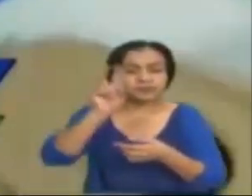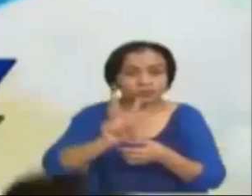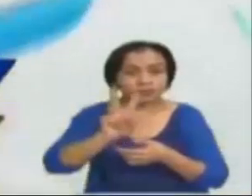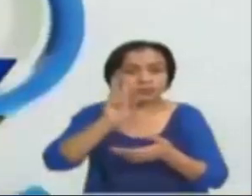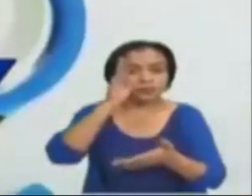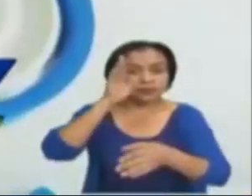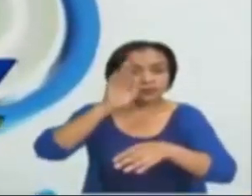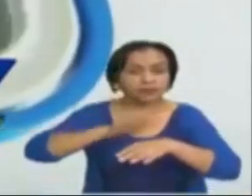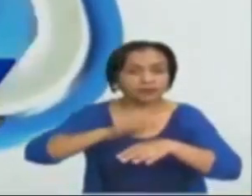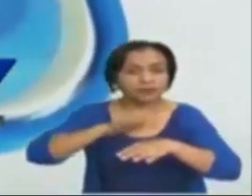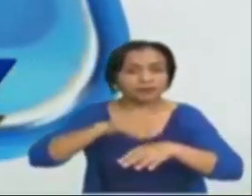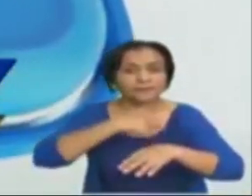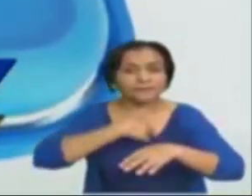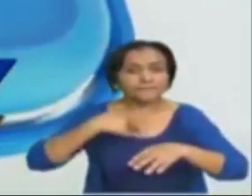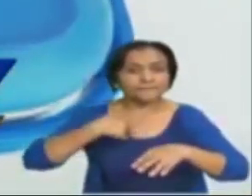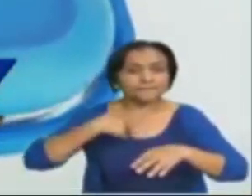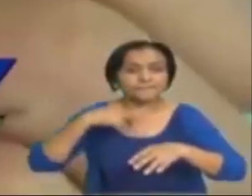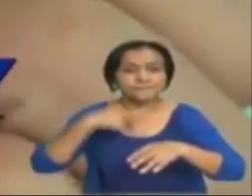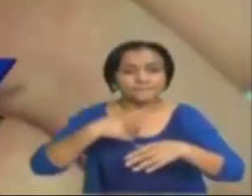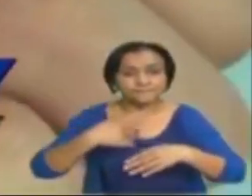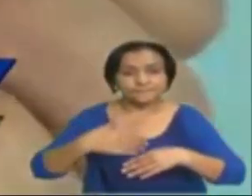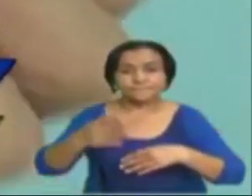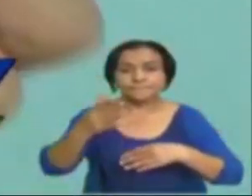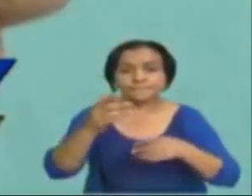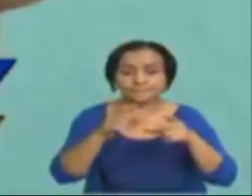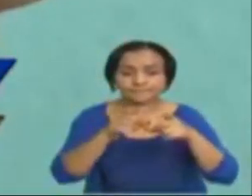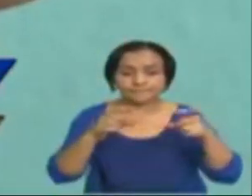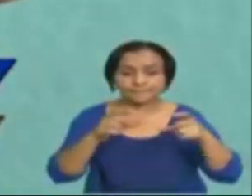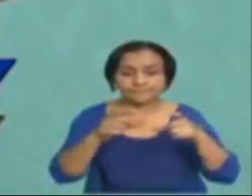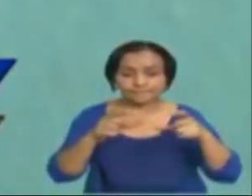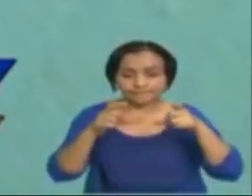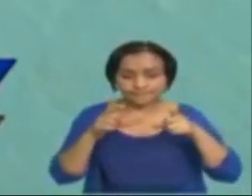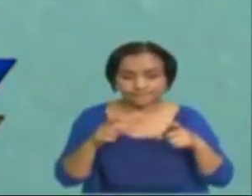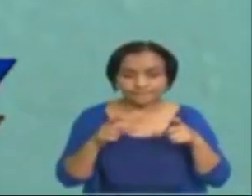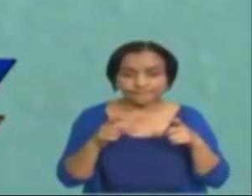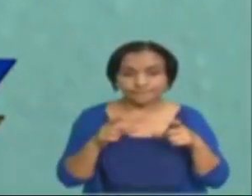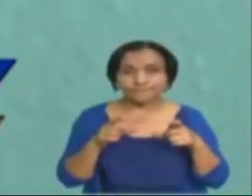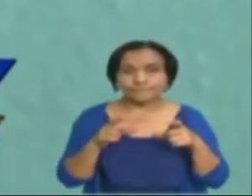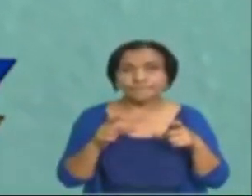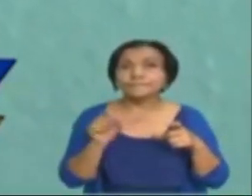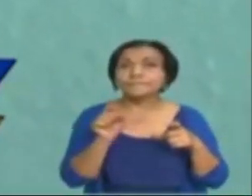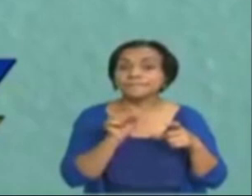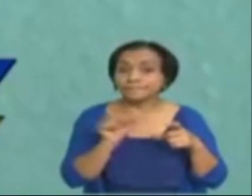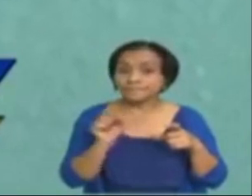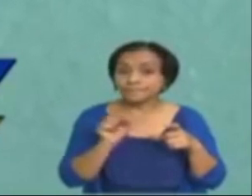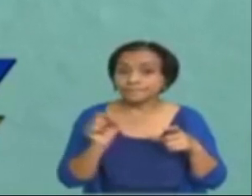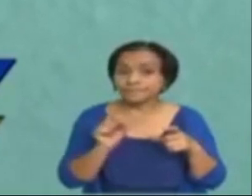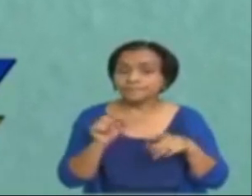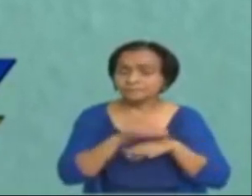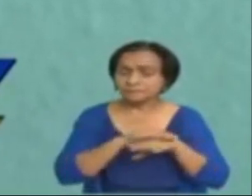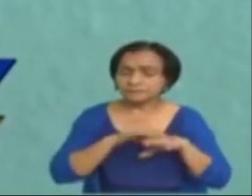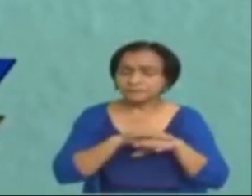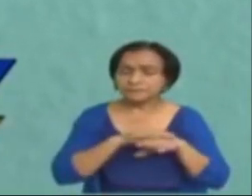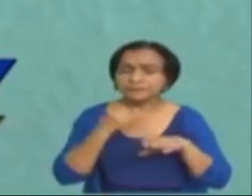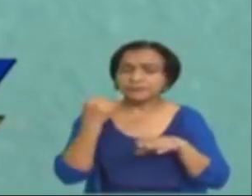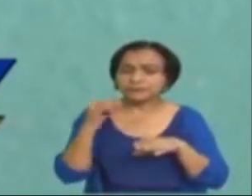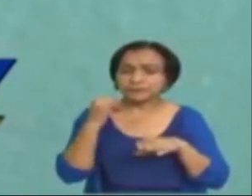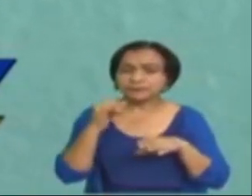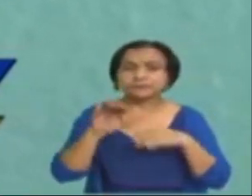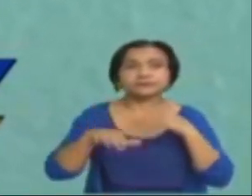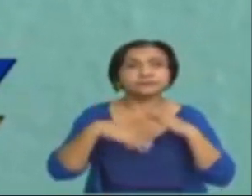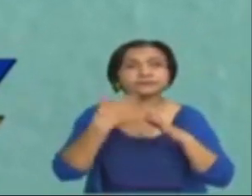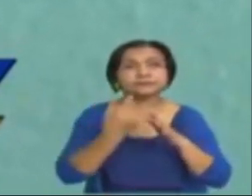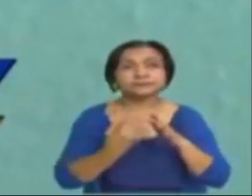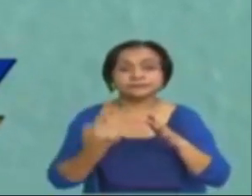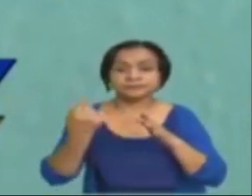Yalí, Casa para Personas con Necesidades Especiales, Santa María de Pantasma, Centro de Salud Adelina Ortega,